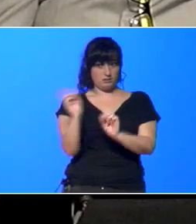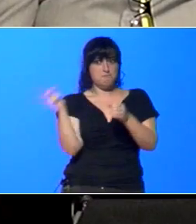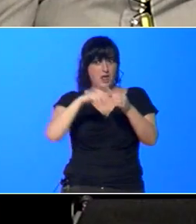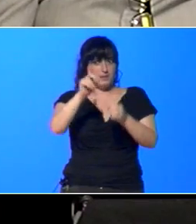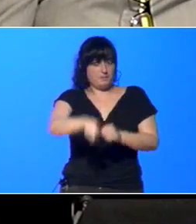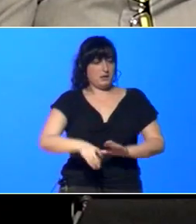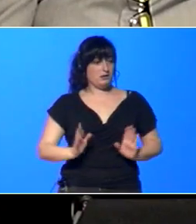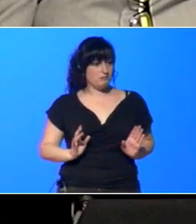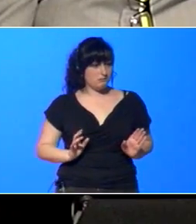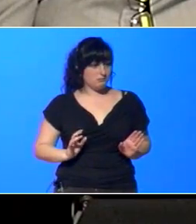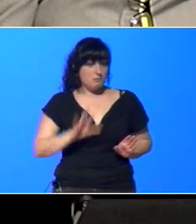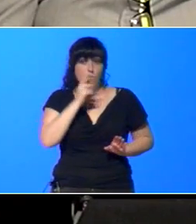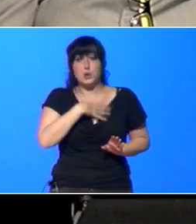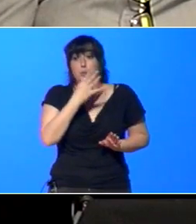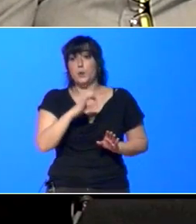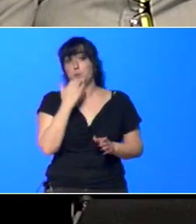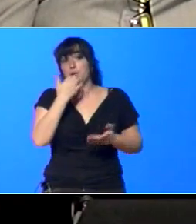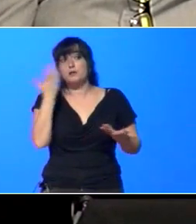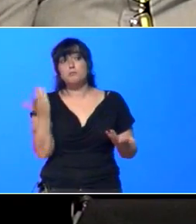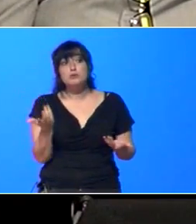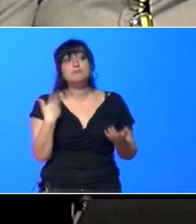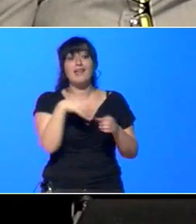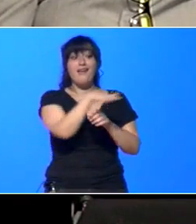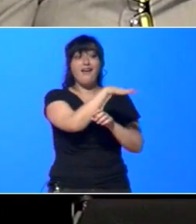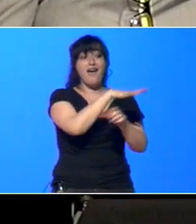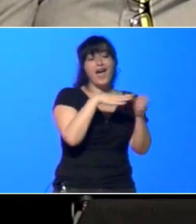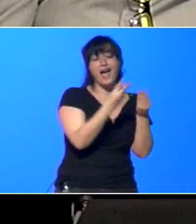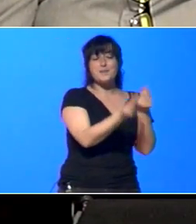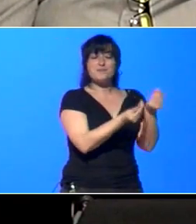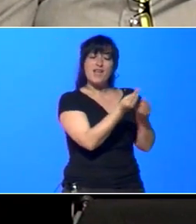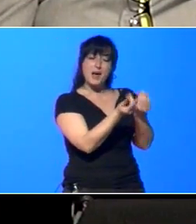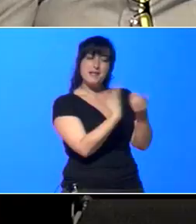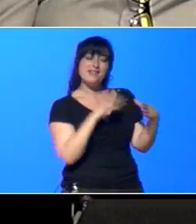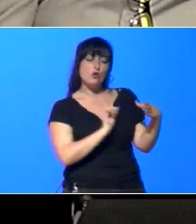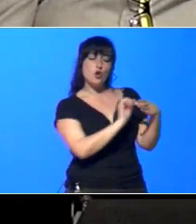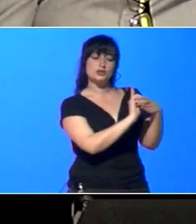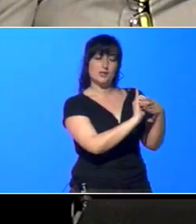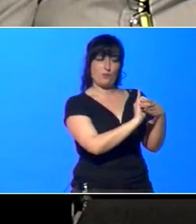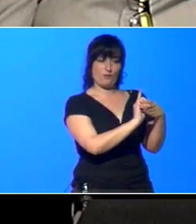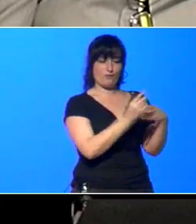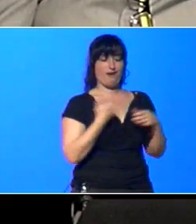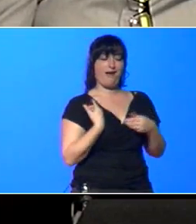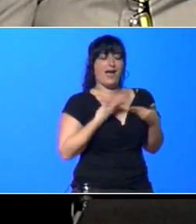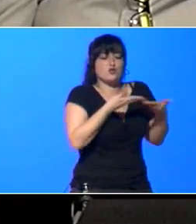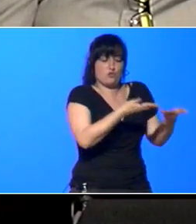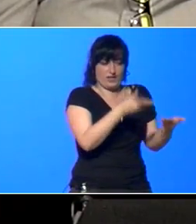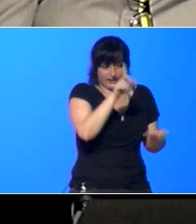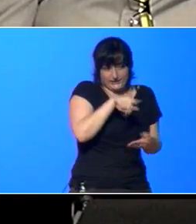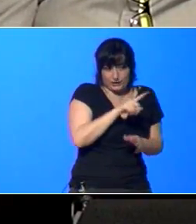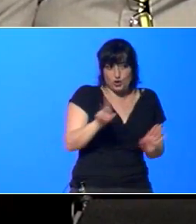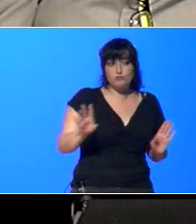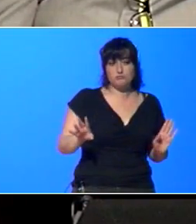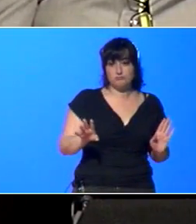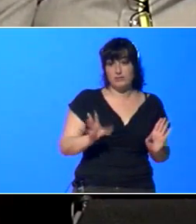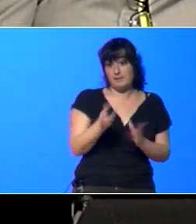Porque puede ser que favorezca un ambiente inclusivo o no. Entonces, necesitamos informar. No sé si iría encaminado con el proyecto de centro,